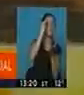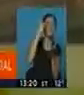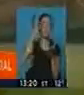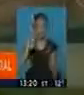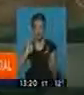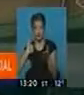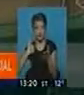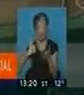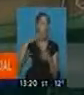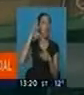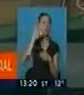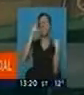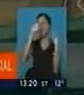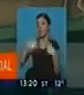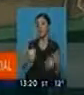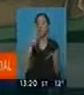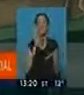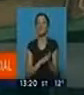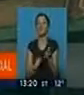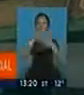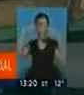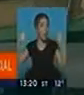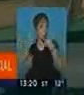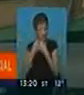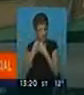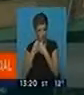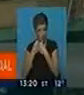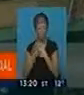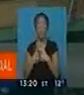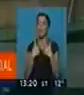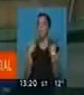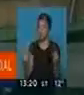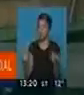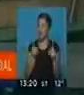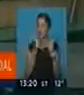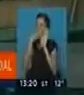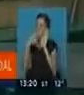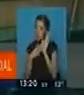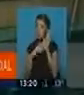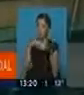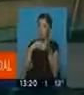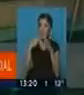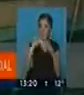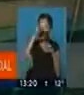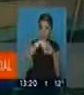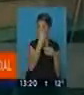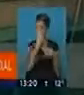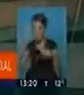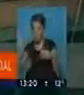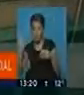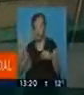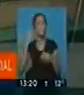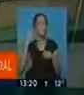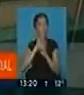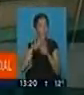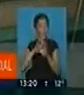con posiciones diferentes frente al acuerdo. Por eso es que hay una serie de dificultades que yo creo que hoy son todavía mayores de las que